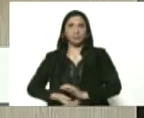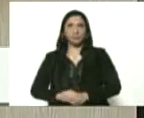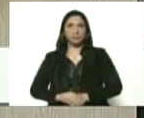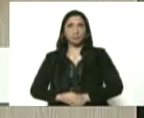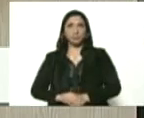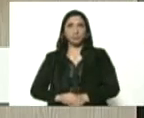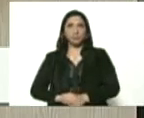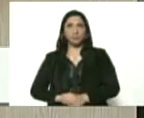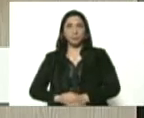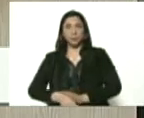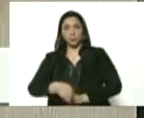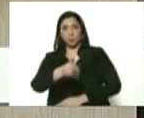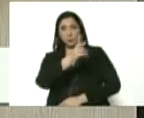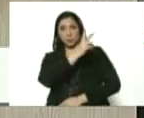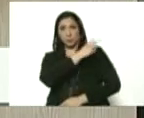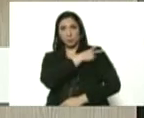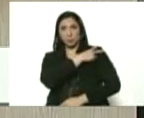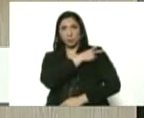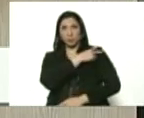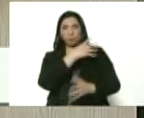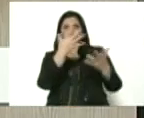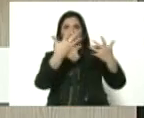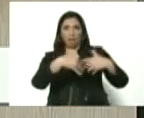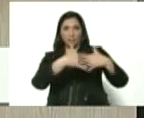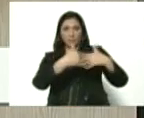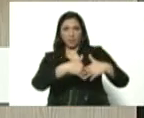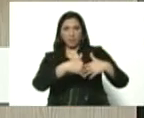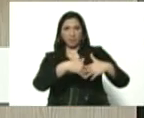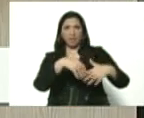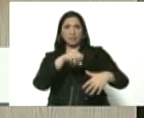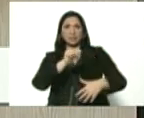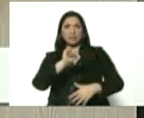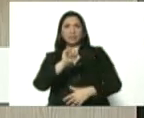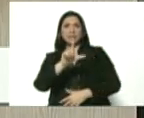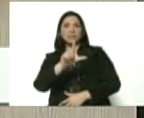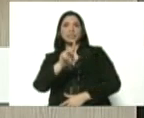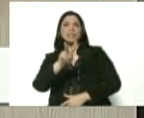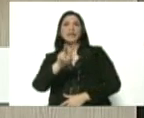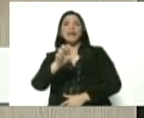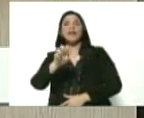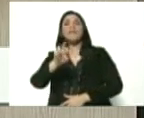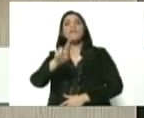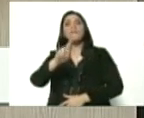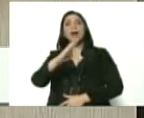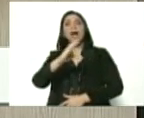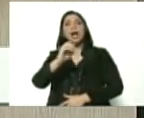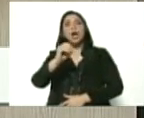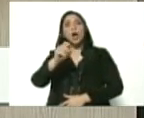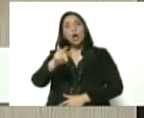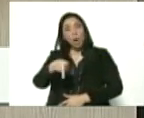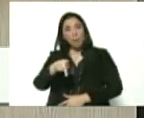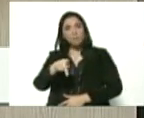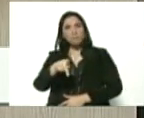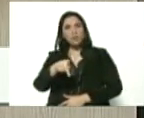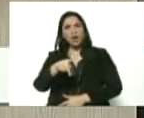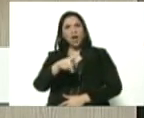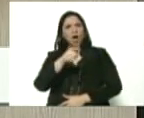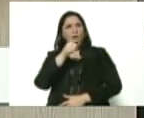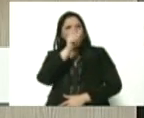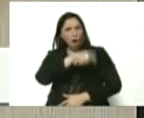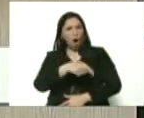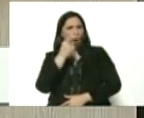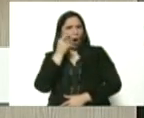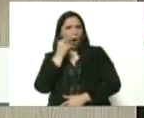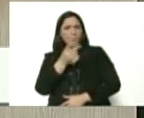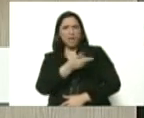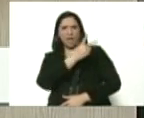el dueño de esta llamada empresa Silvercop, Jordan Goodrow, empieza desde la misma noche